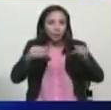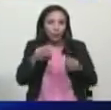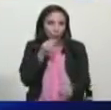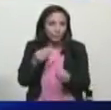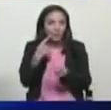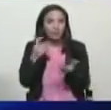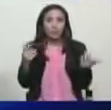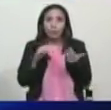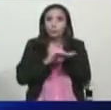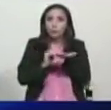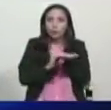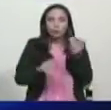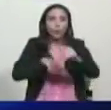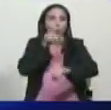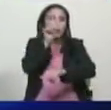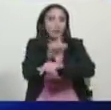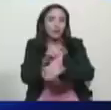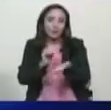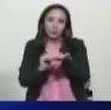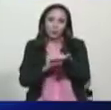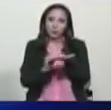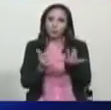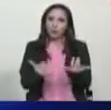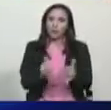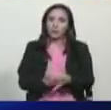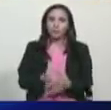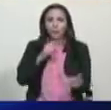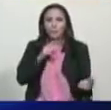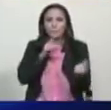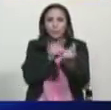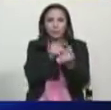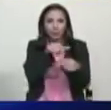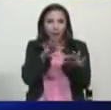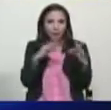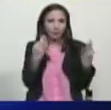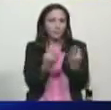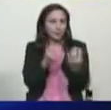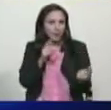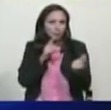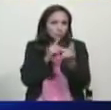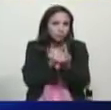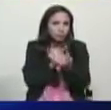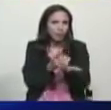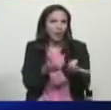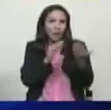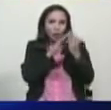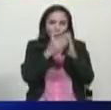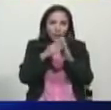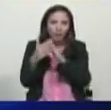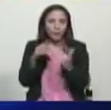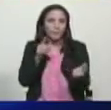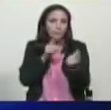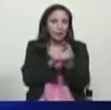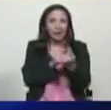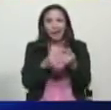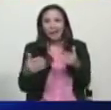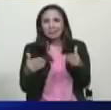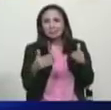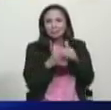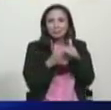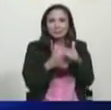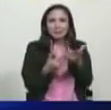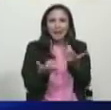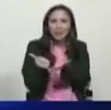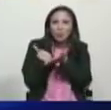producción son la solución para atender a la familia directa, la comunidad directa, sin intermediarios, sin